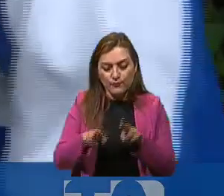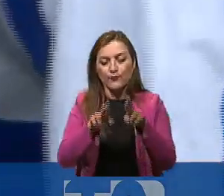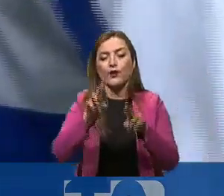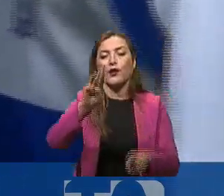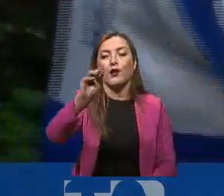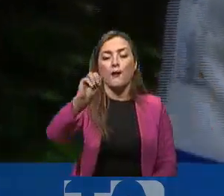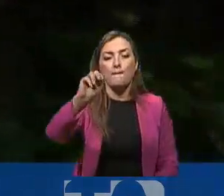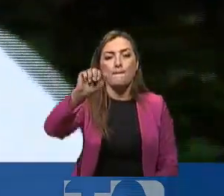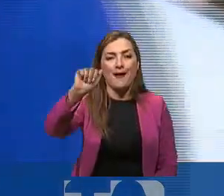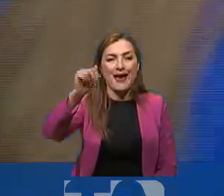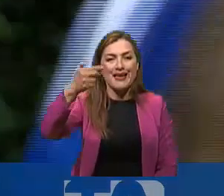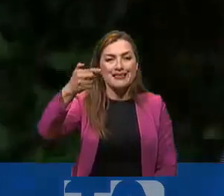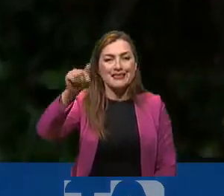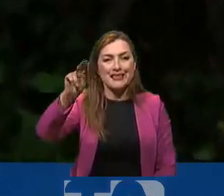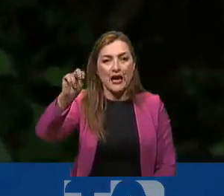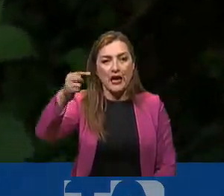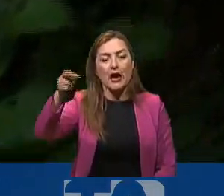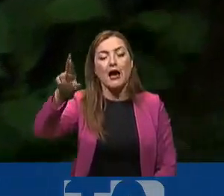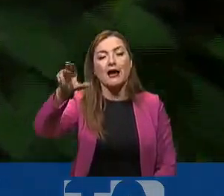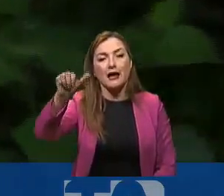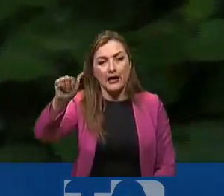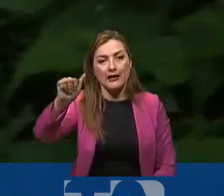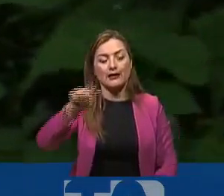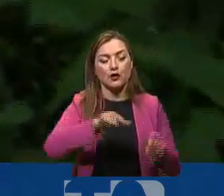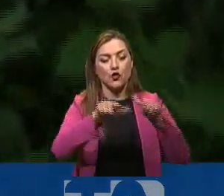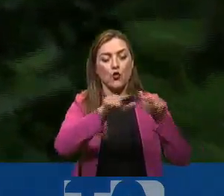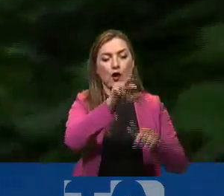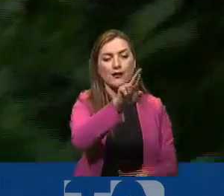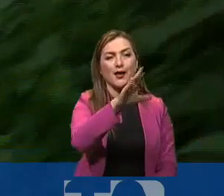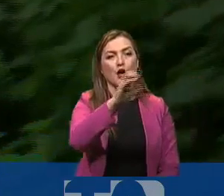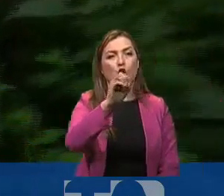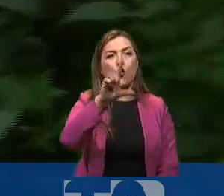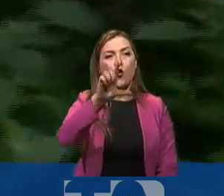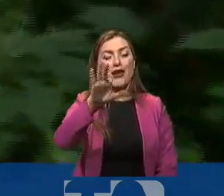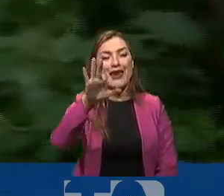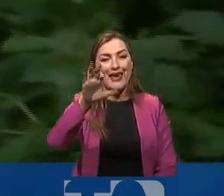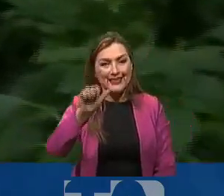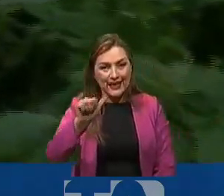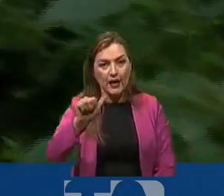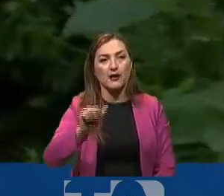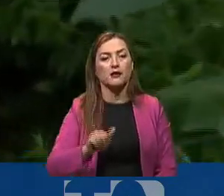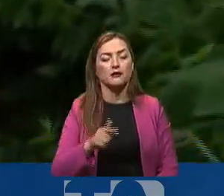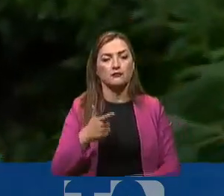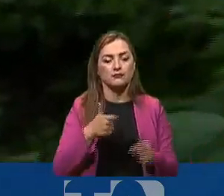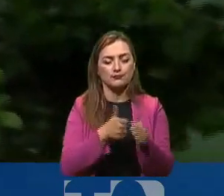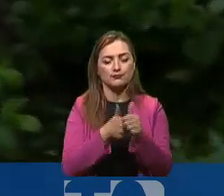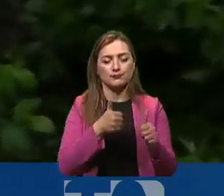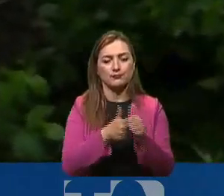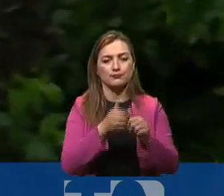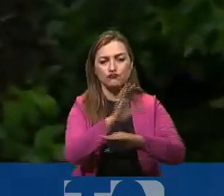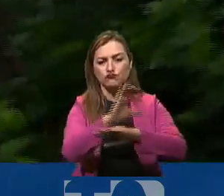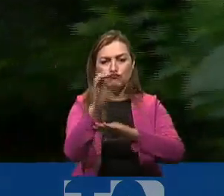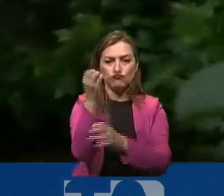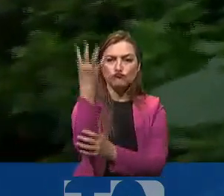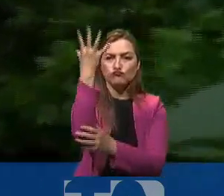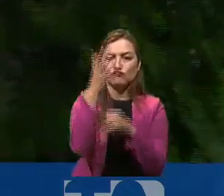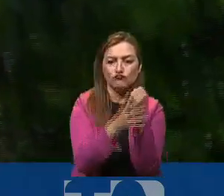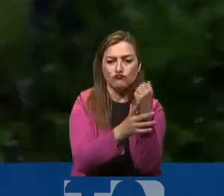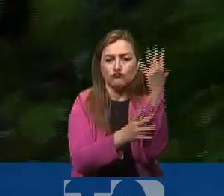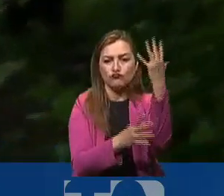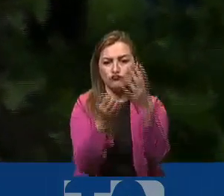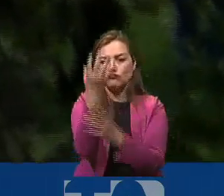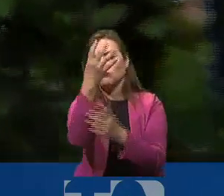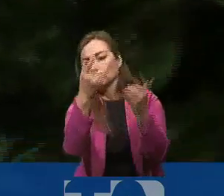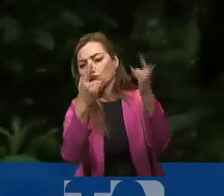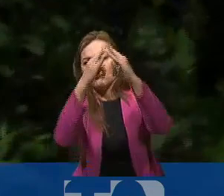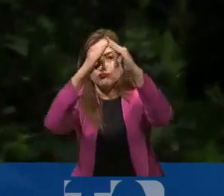de la Recoleta, donde en medio de los bosques hay estas covachas donde pernoctan varios ciudadanos. ciudadanos, habitantes de calle,